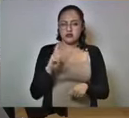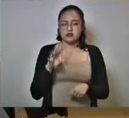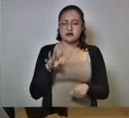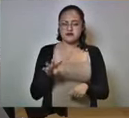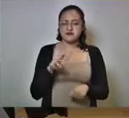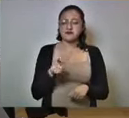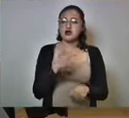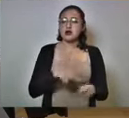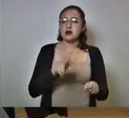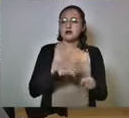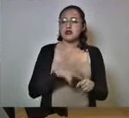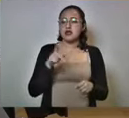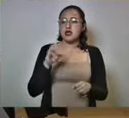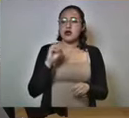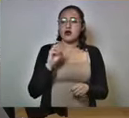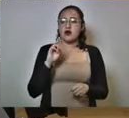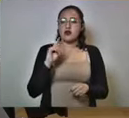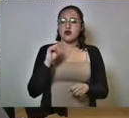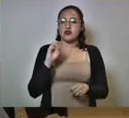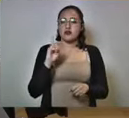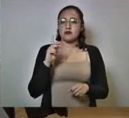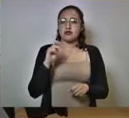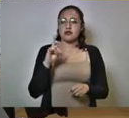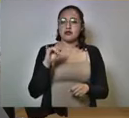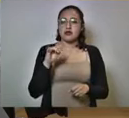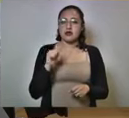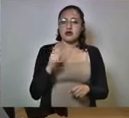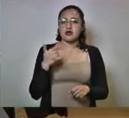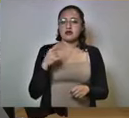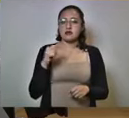el hospital de traumatología y ortopedia.